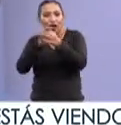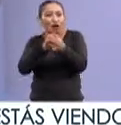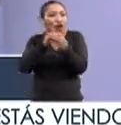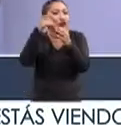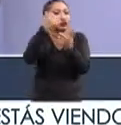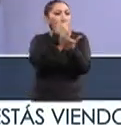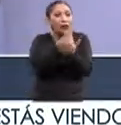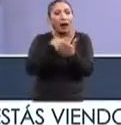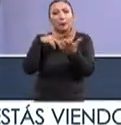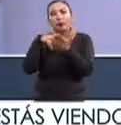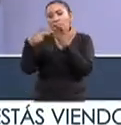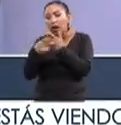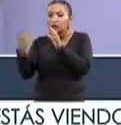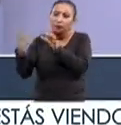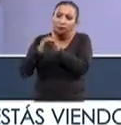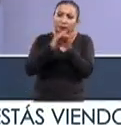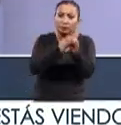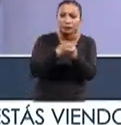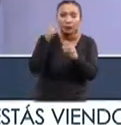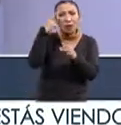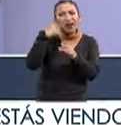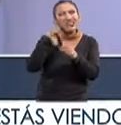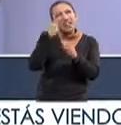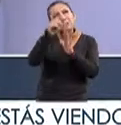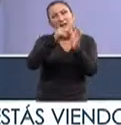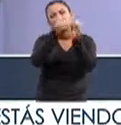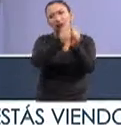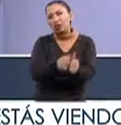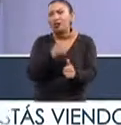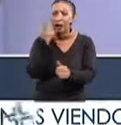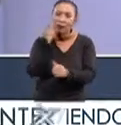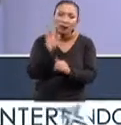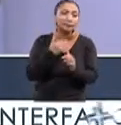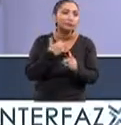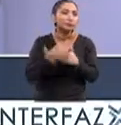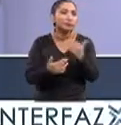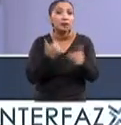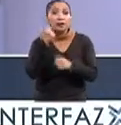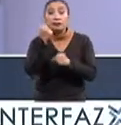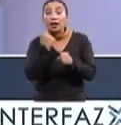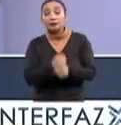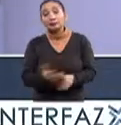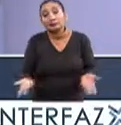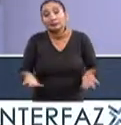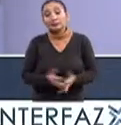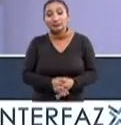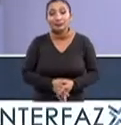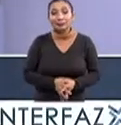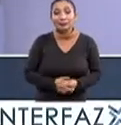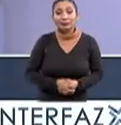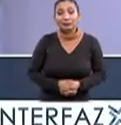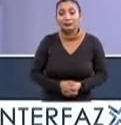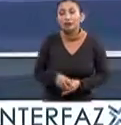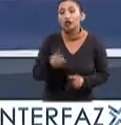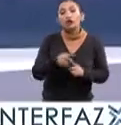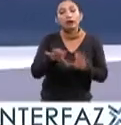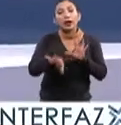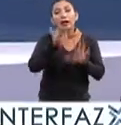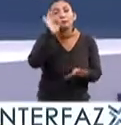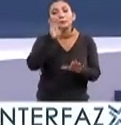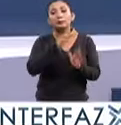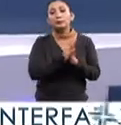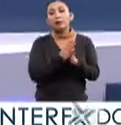nuestro proyecto, y el plan era como quedarme 6 meses, algo así, 6 años. Suele suceder. ¿Dónde podemos